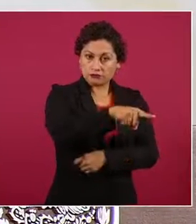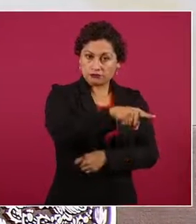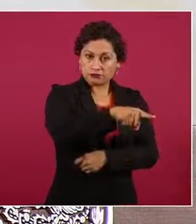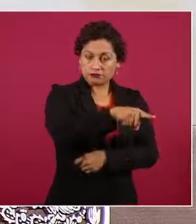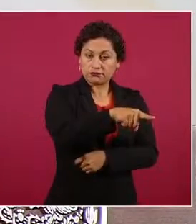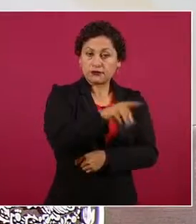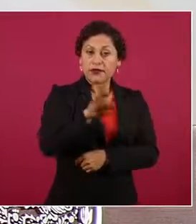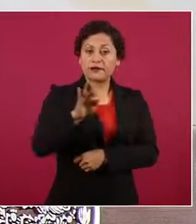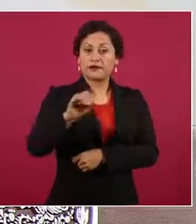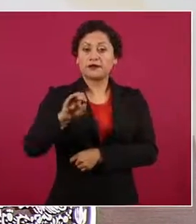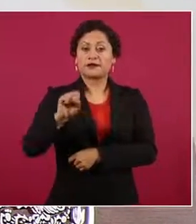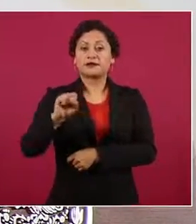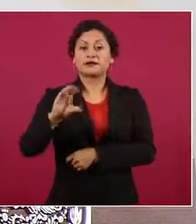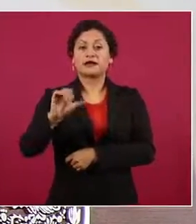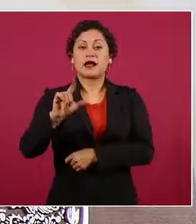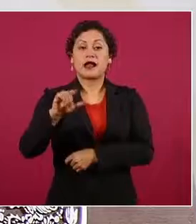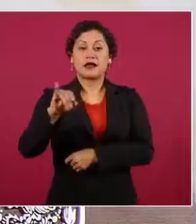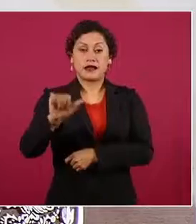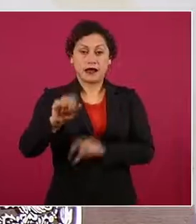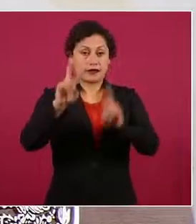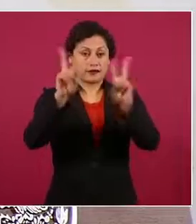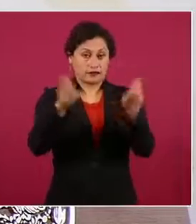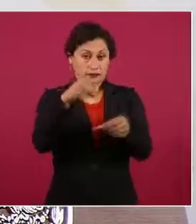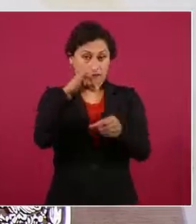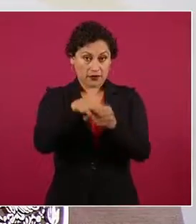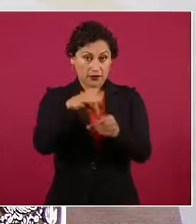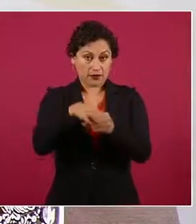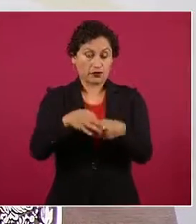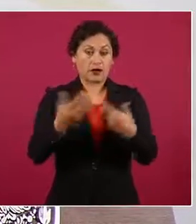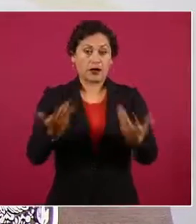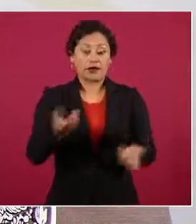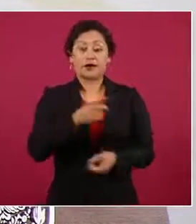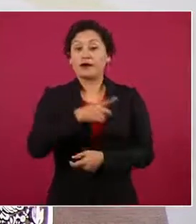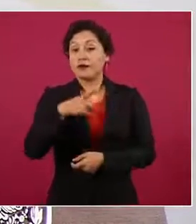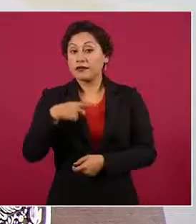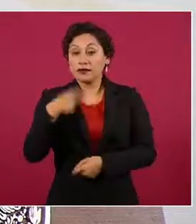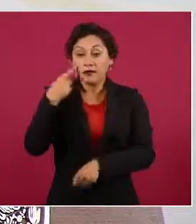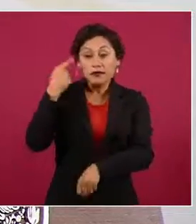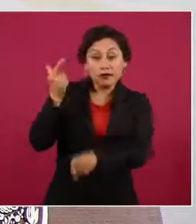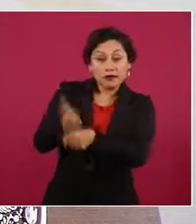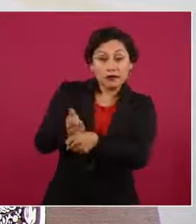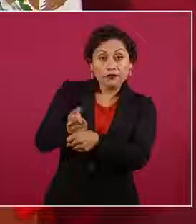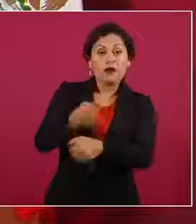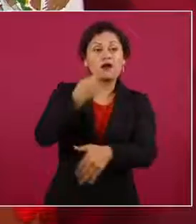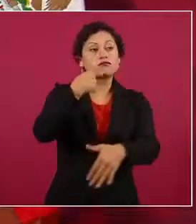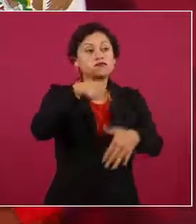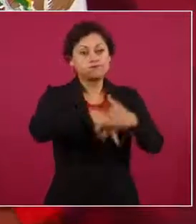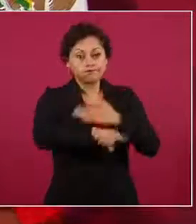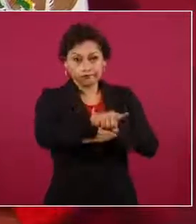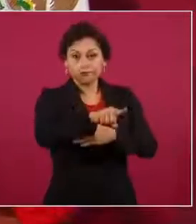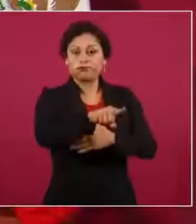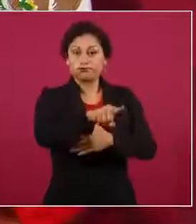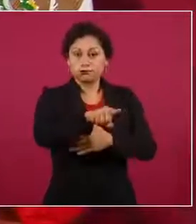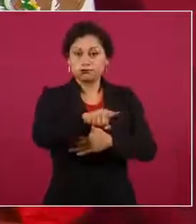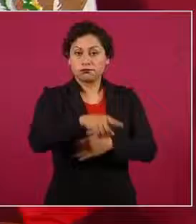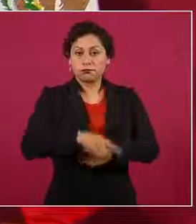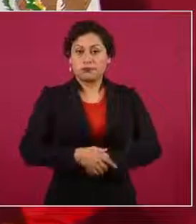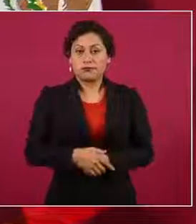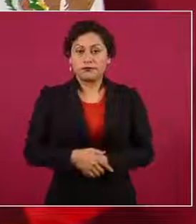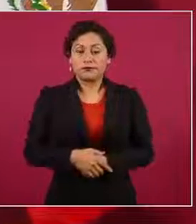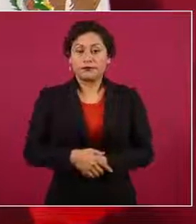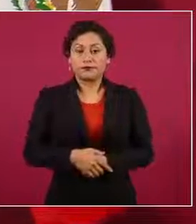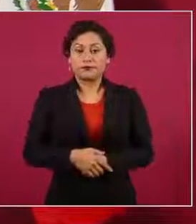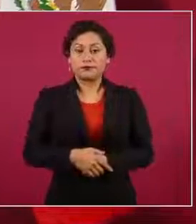contra Delitos Electorales, que se hagan denuncias y que